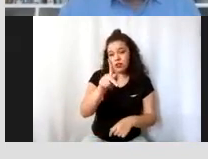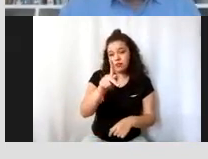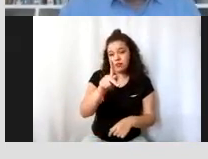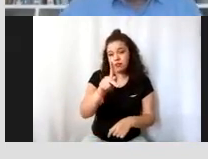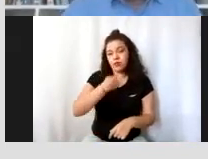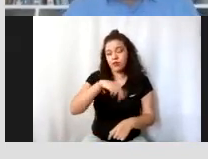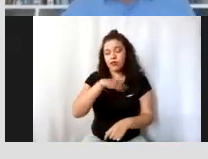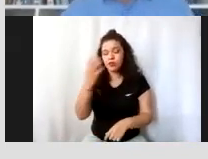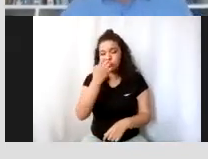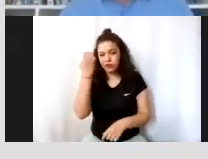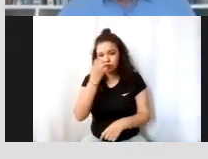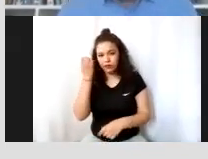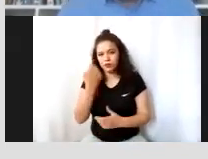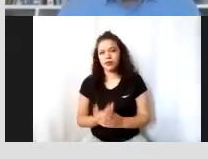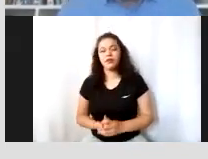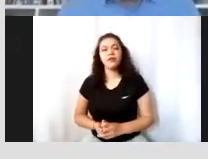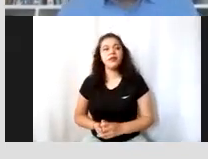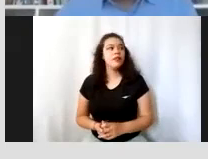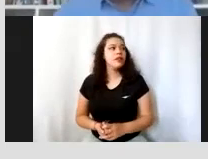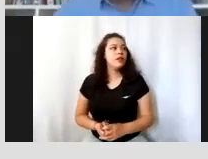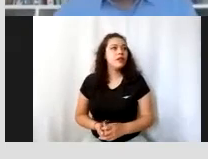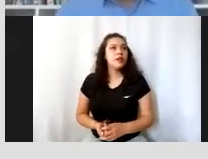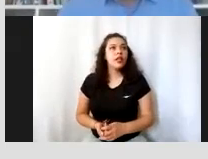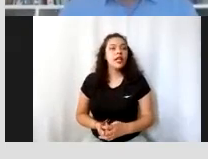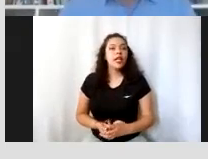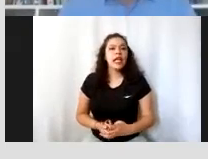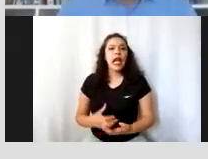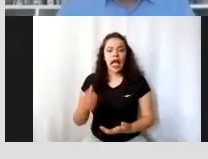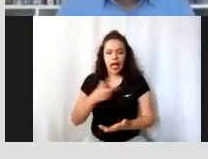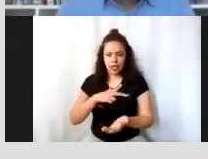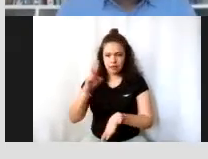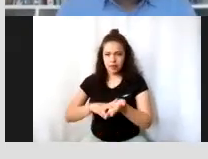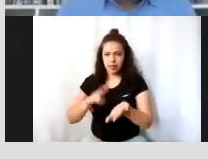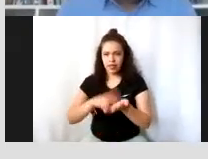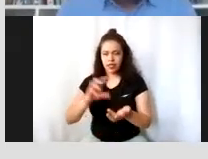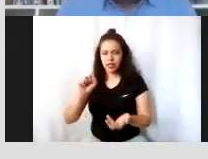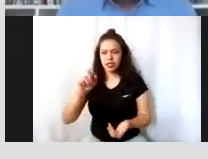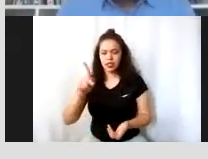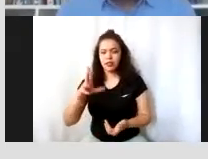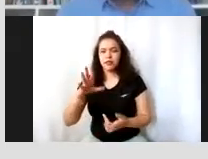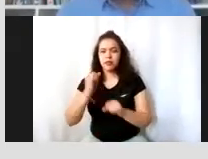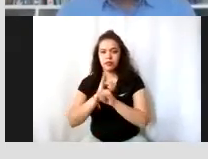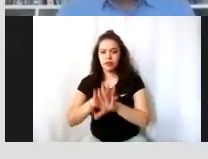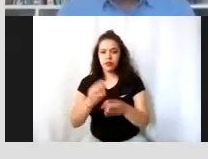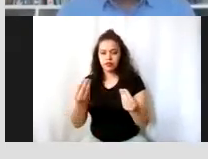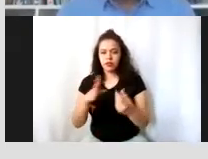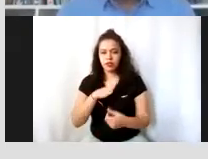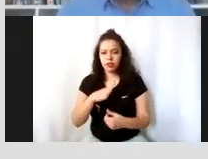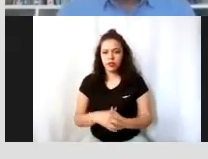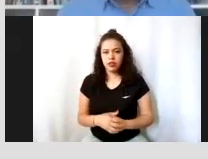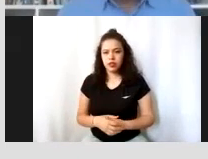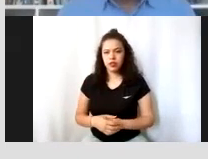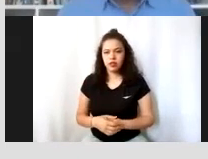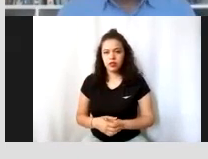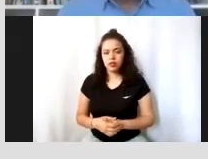escuela y tenemos validez SEP, entonces nos piden varios datos. ¿Qué? Es que no recuerdo si fue en el tercer piso o